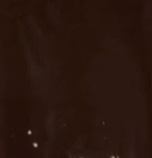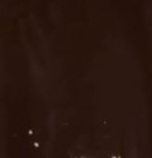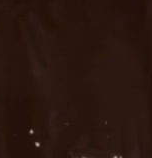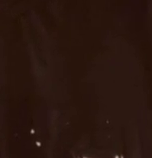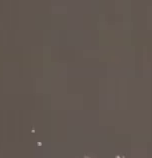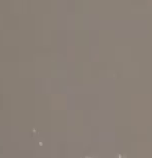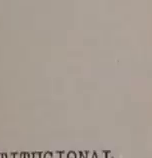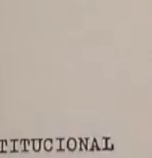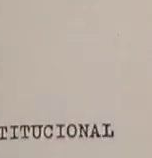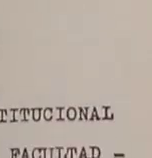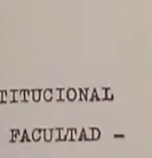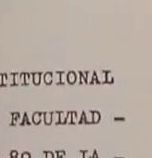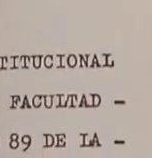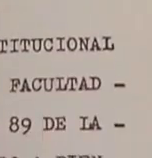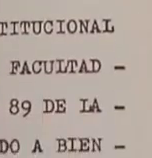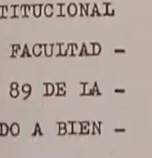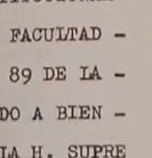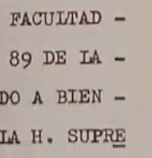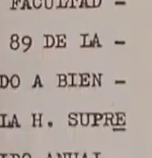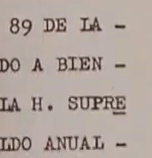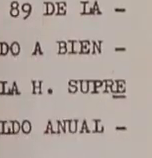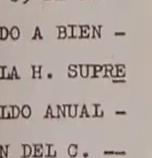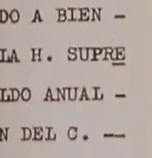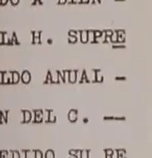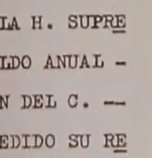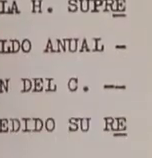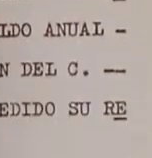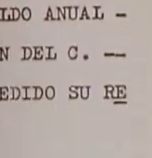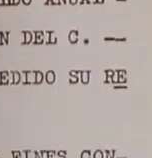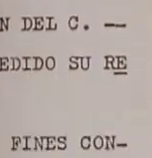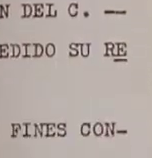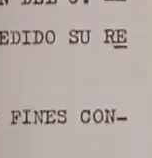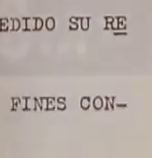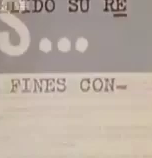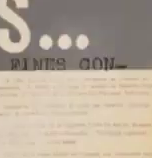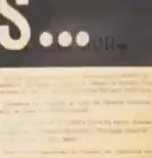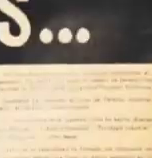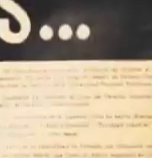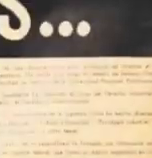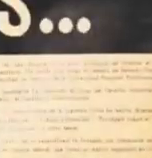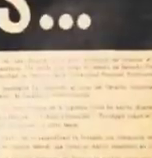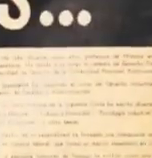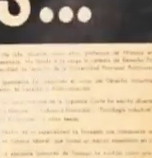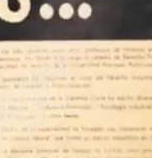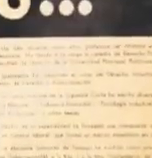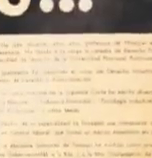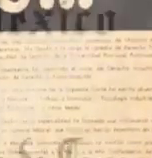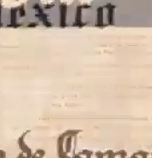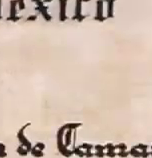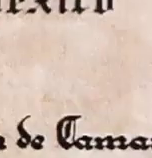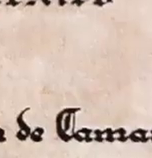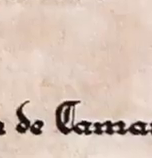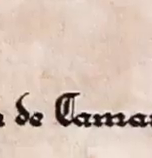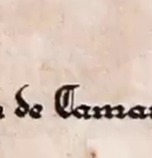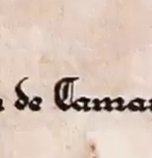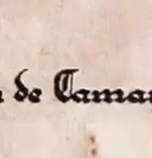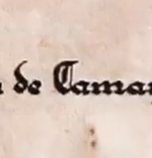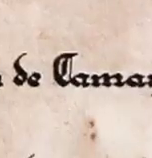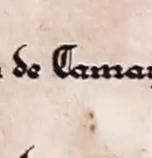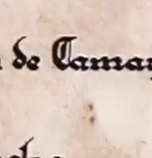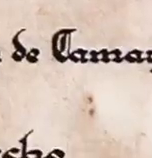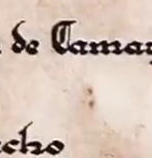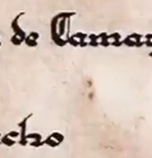la primera ministra de la Suprema Corte de Justicia de la Nación, una distinción que recayó en María Cristina Salmorán de